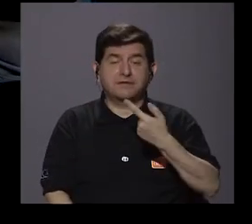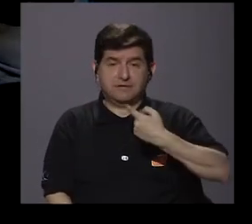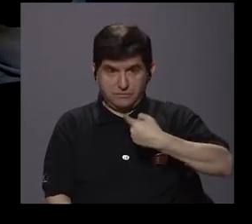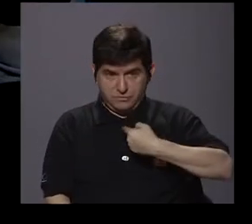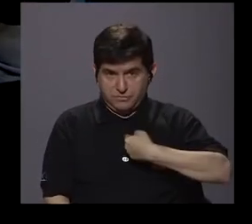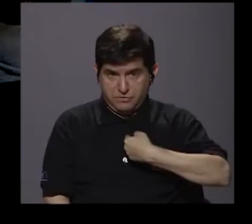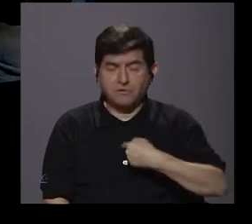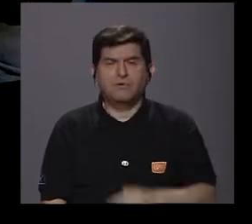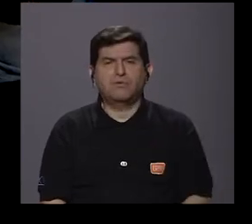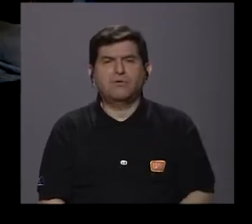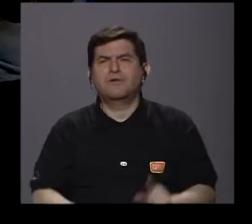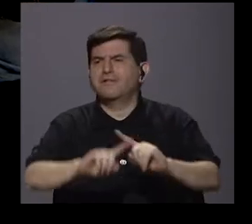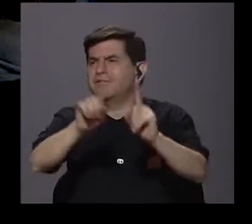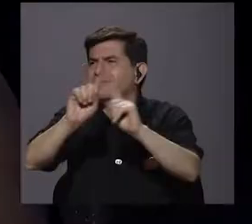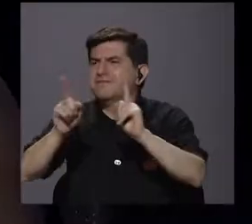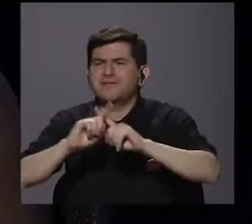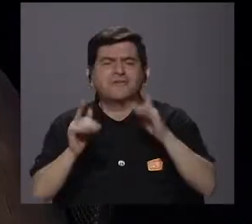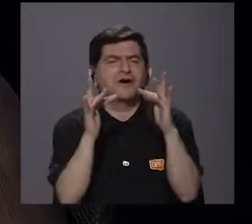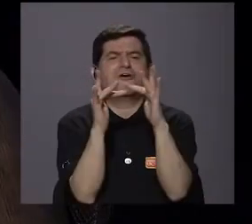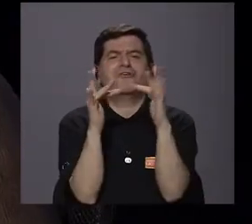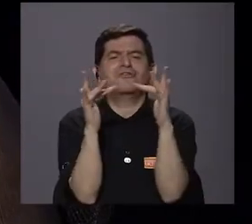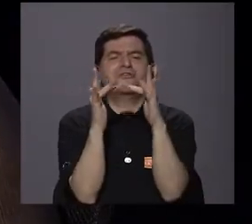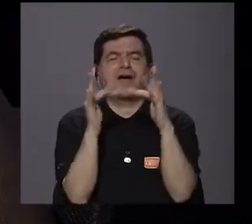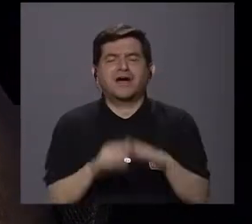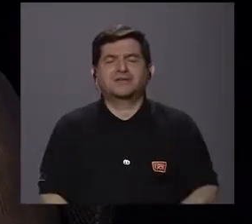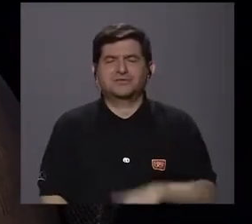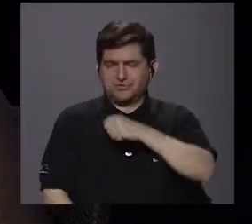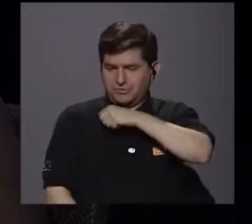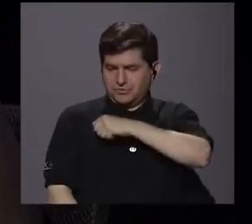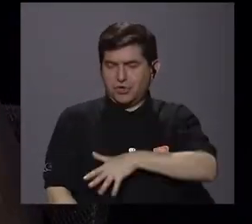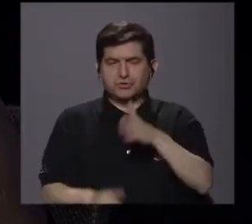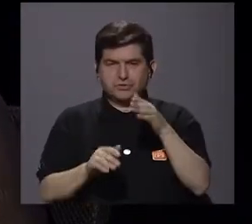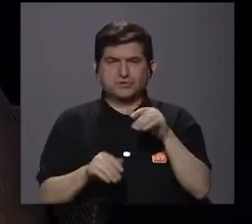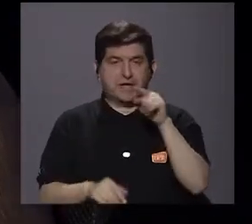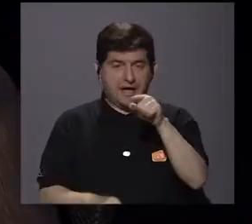con muchos contactos en Palestina,